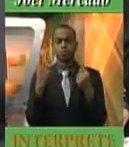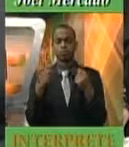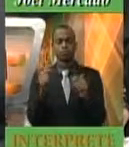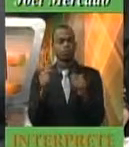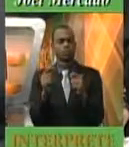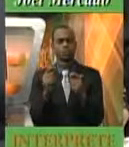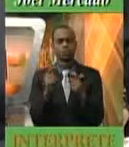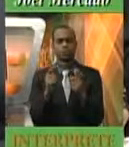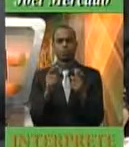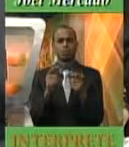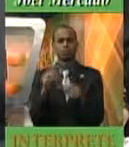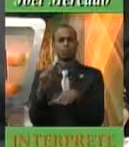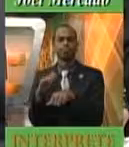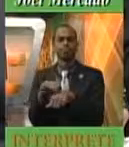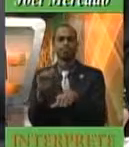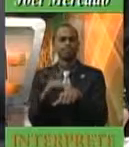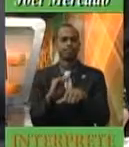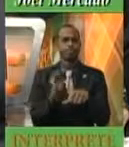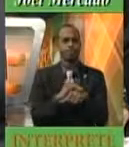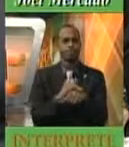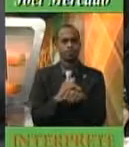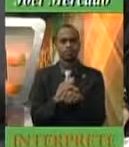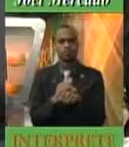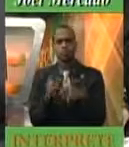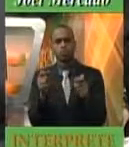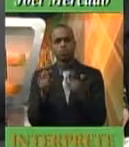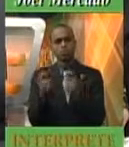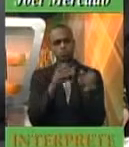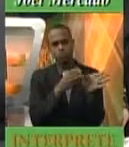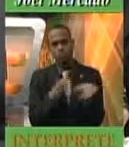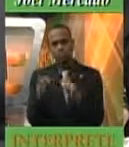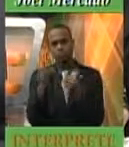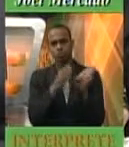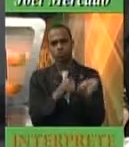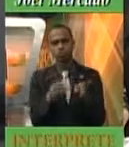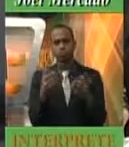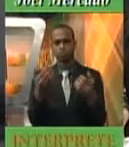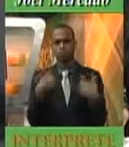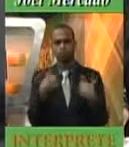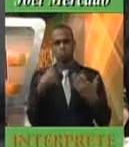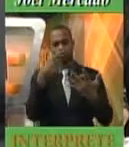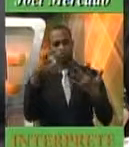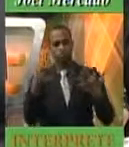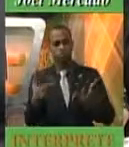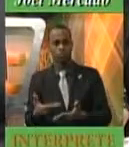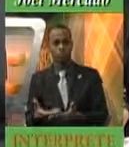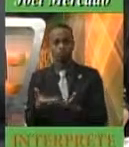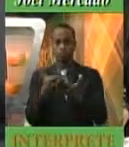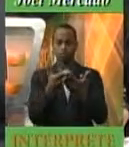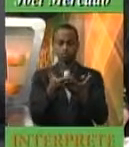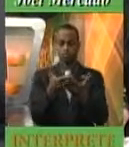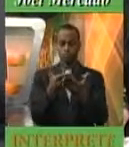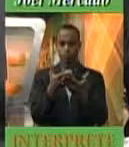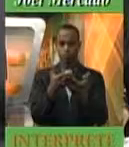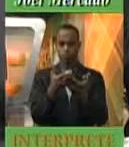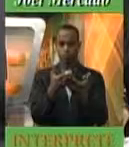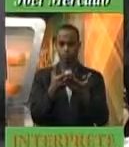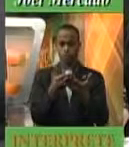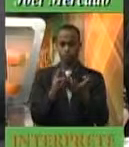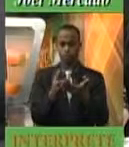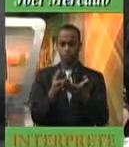principalísimo, llamar en el que nos coordinemos. Nosotros tenemos propuestas. Tenemos propuestas